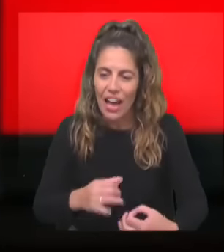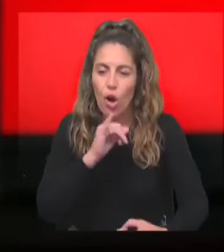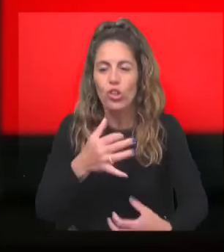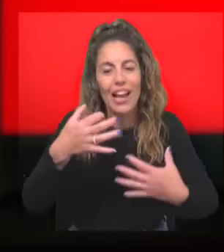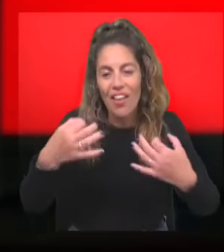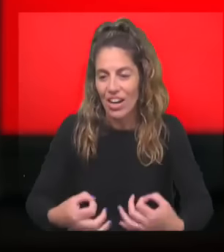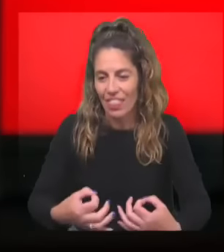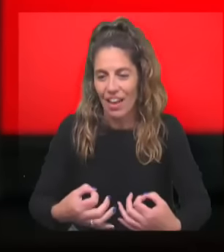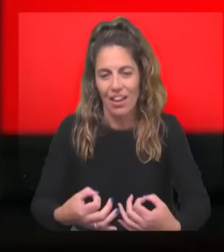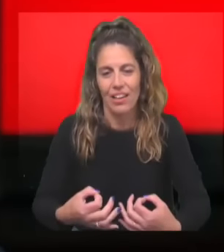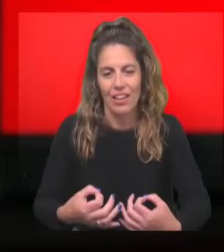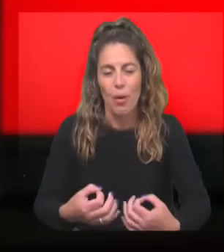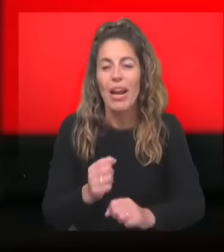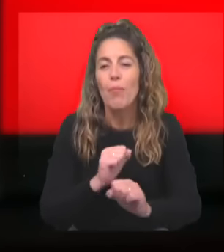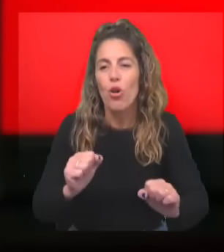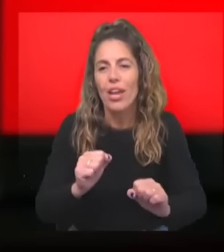inevitable.